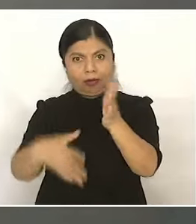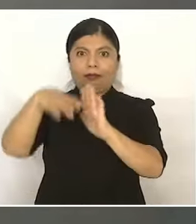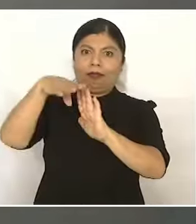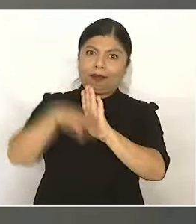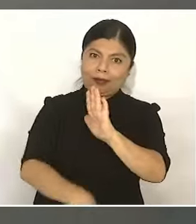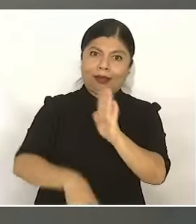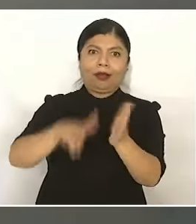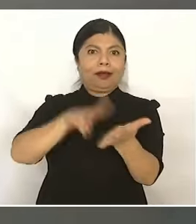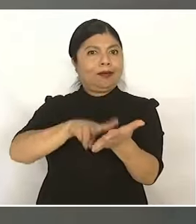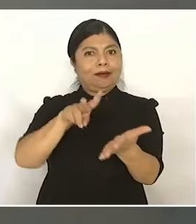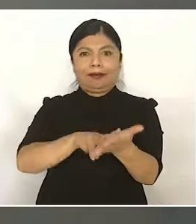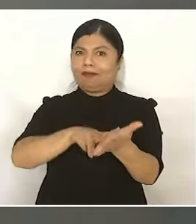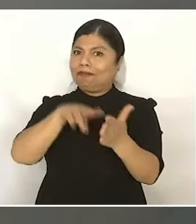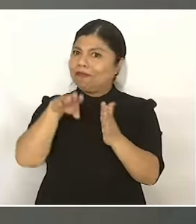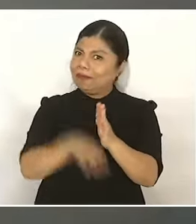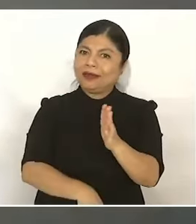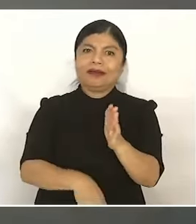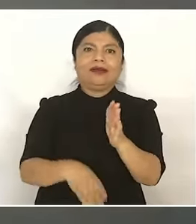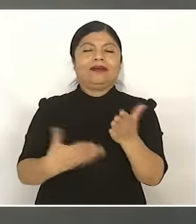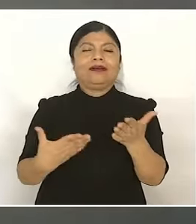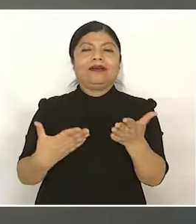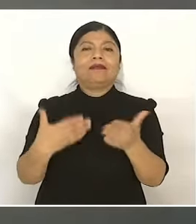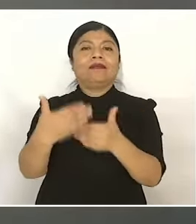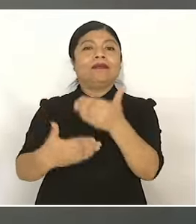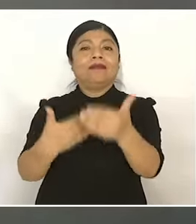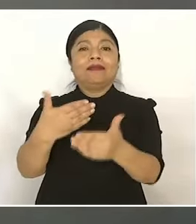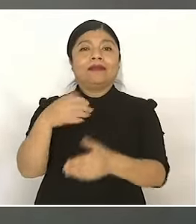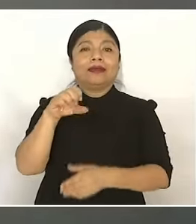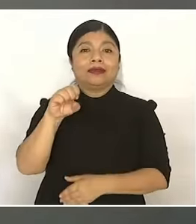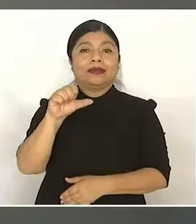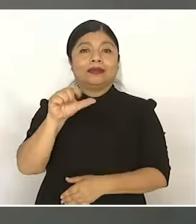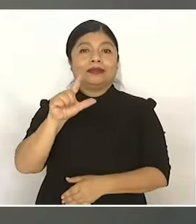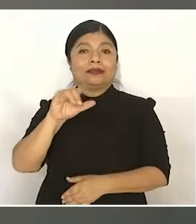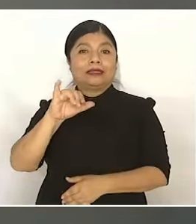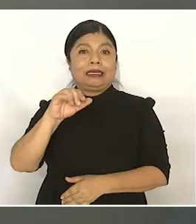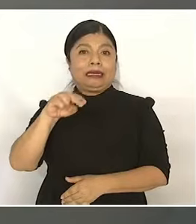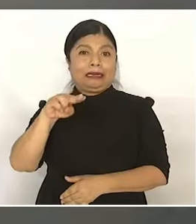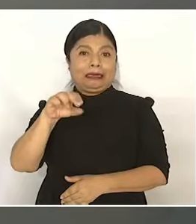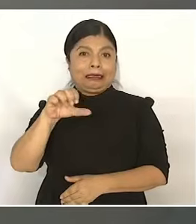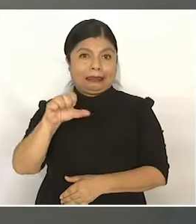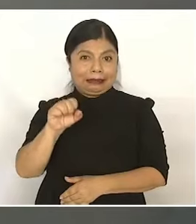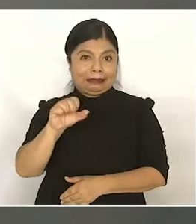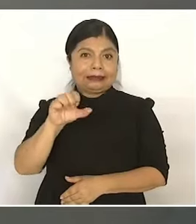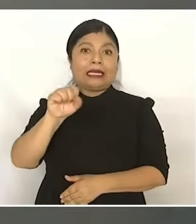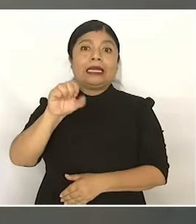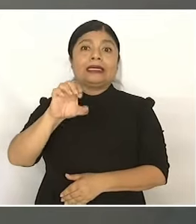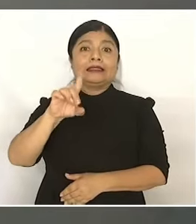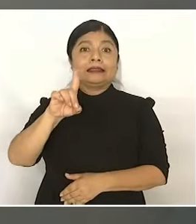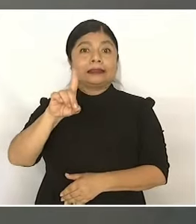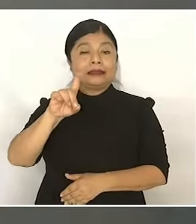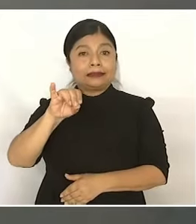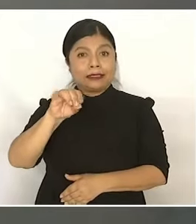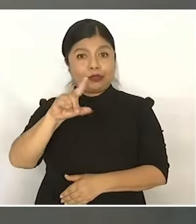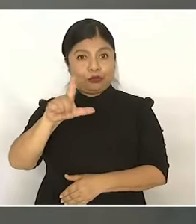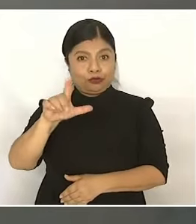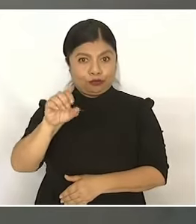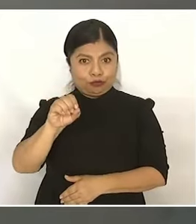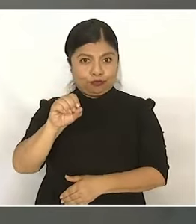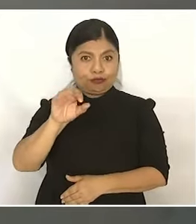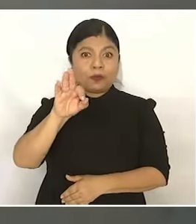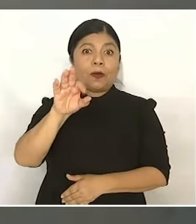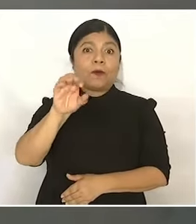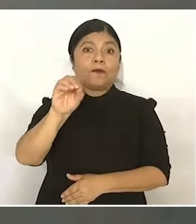devaluó el peso, luego Zedillo se devaluó el peso, Fox se devaluó el